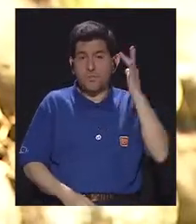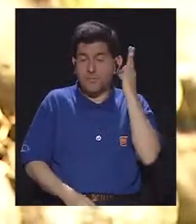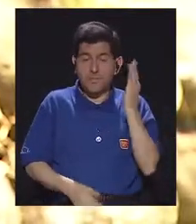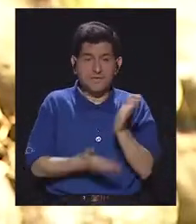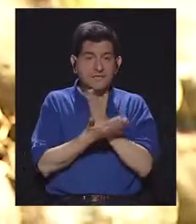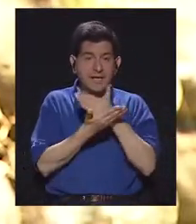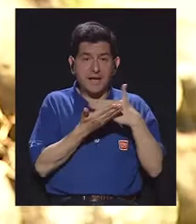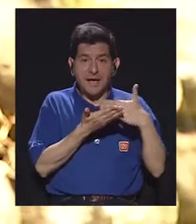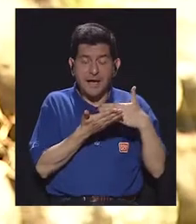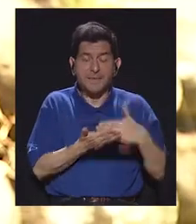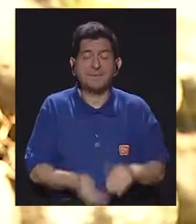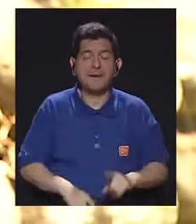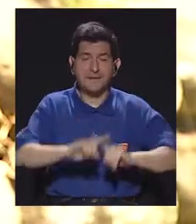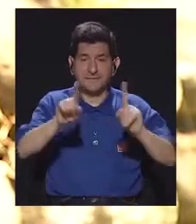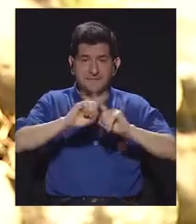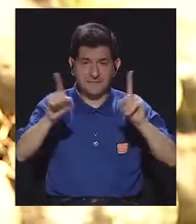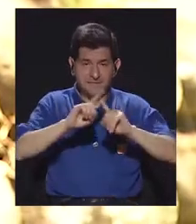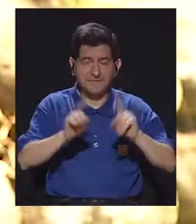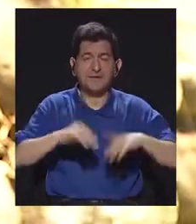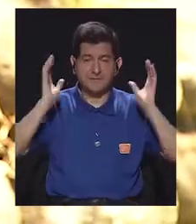como a mujeres en ciertas zonas del cuerpo